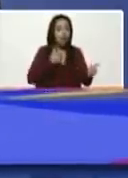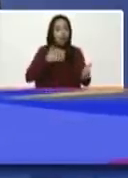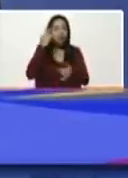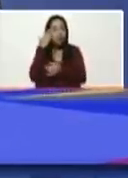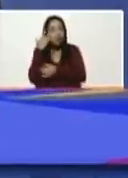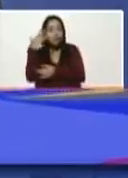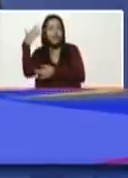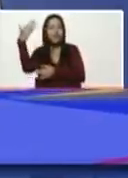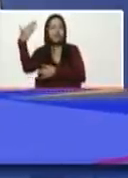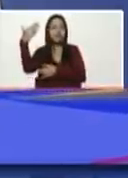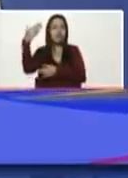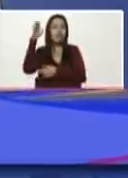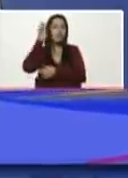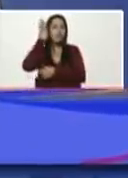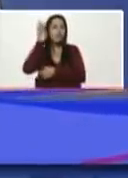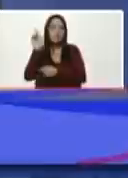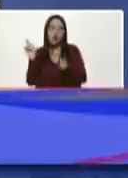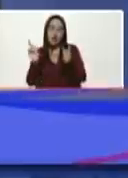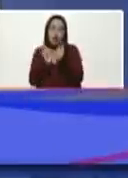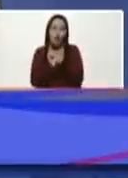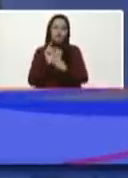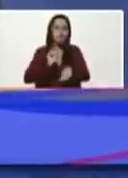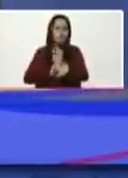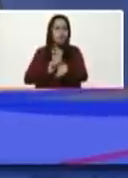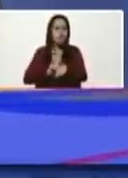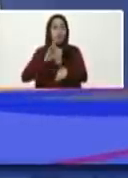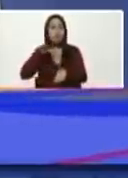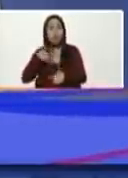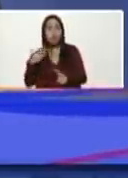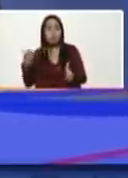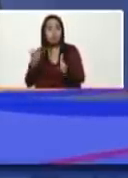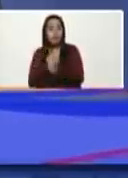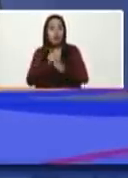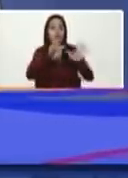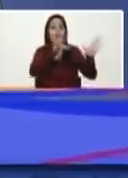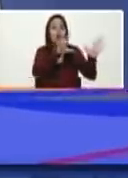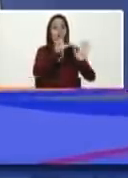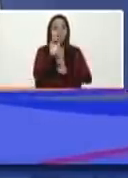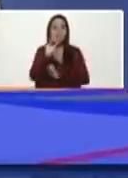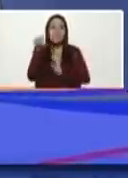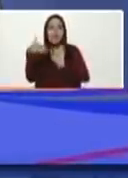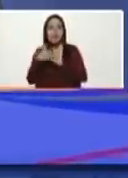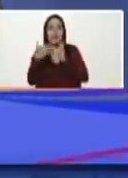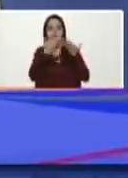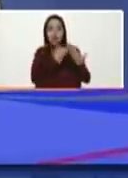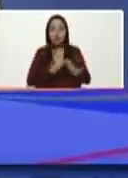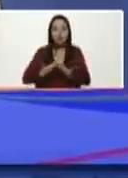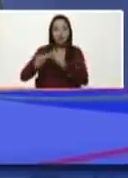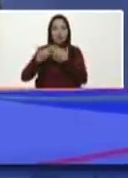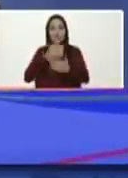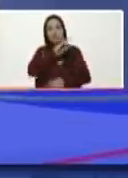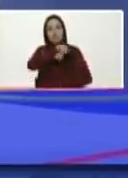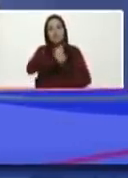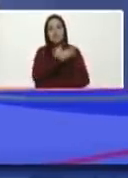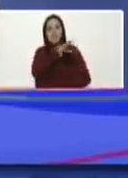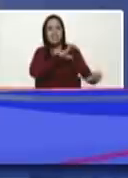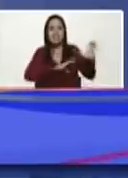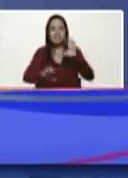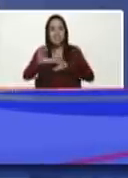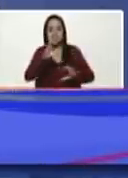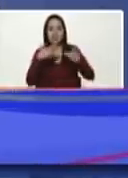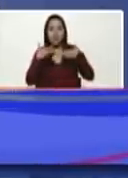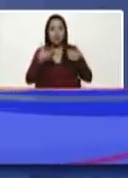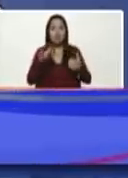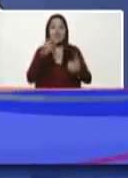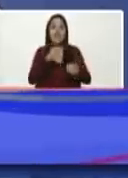momento en corto plazo en que tengamos 80.000 estudiantes en la Universidad de las Ciencias de la Salud y